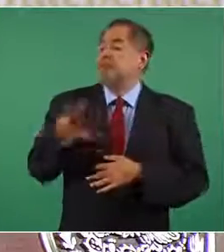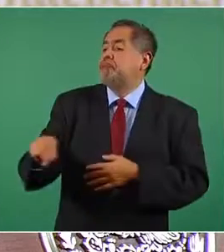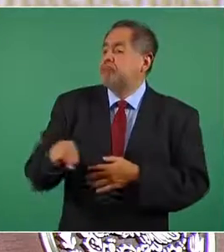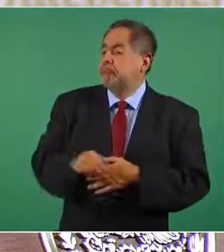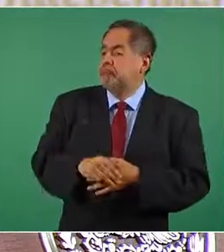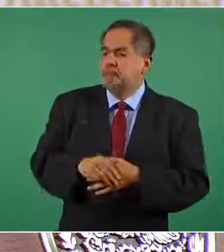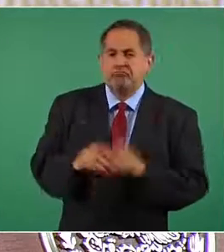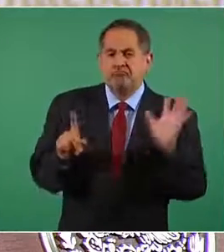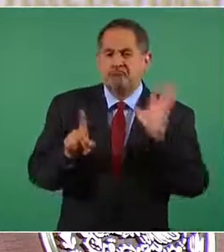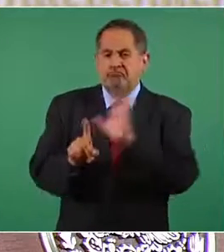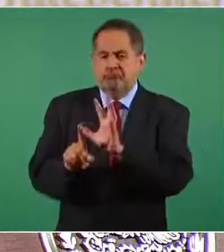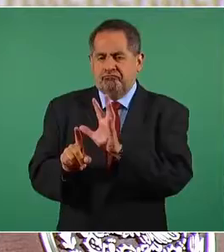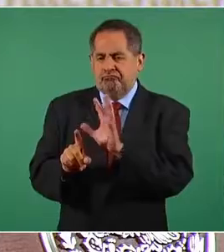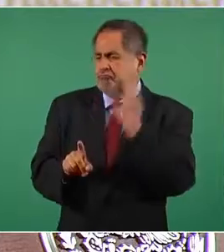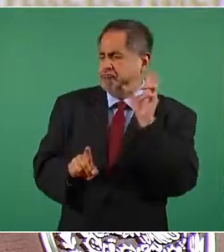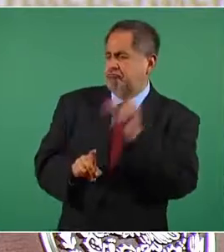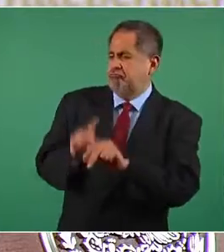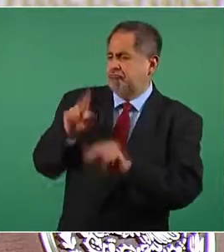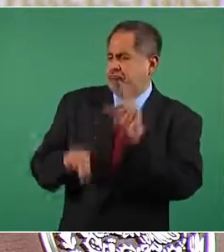avasallado